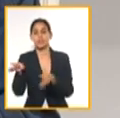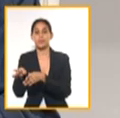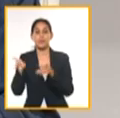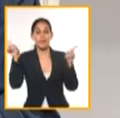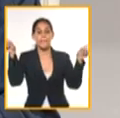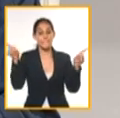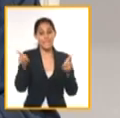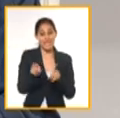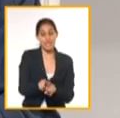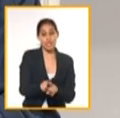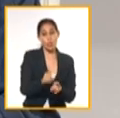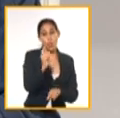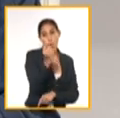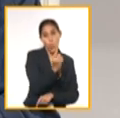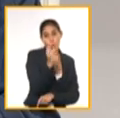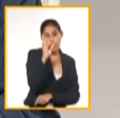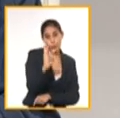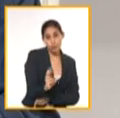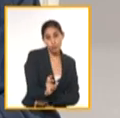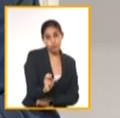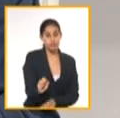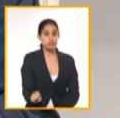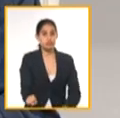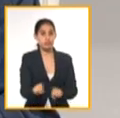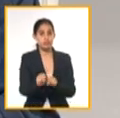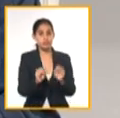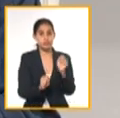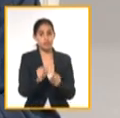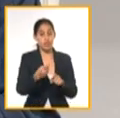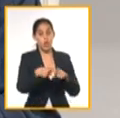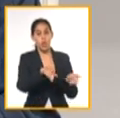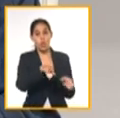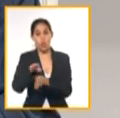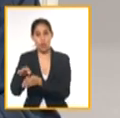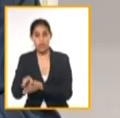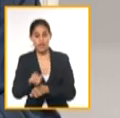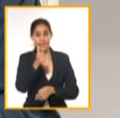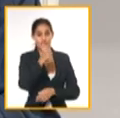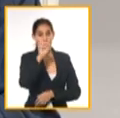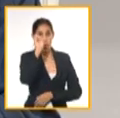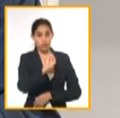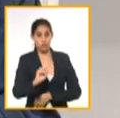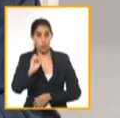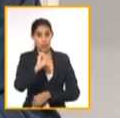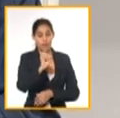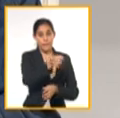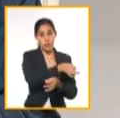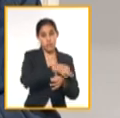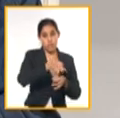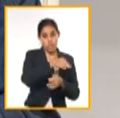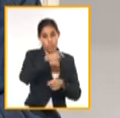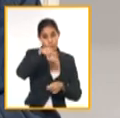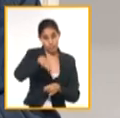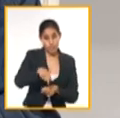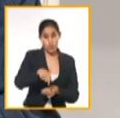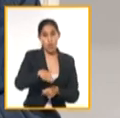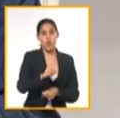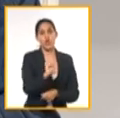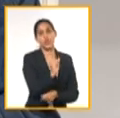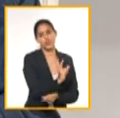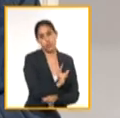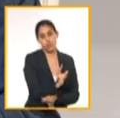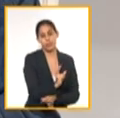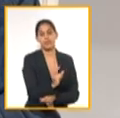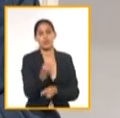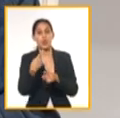está operando, regulando la frecuencia del sistema. Diego Tures tiene sus 2 unidades que entraron también en la reconexión. Y Felton, la unidad número 1, que también